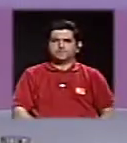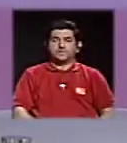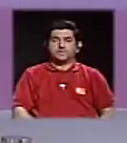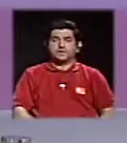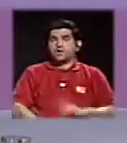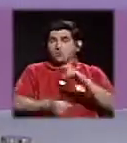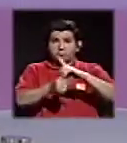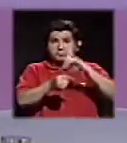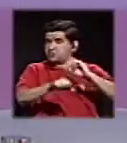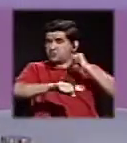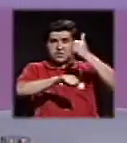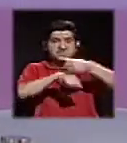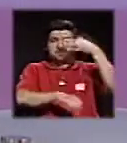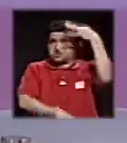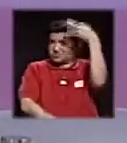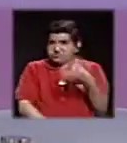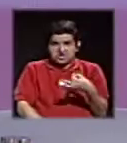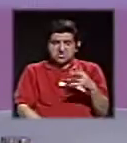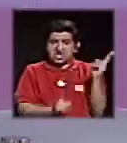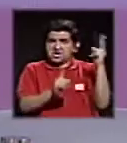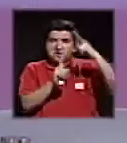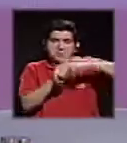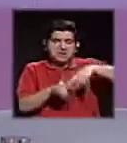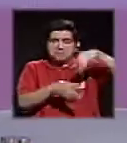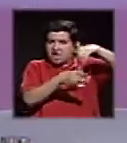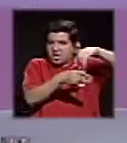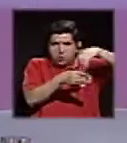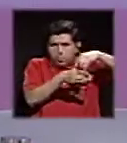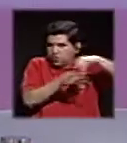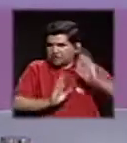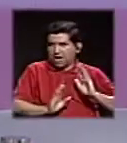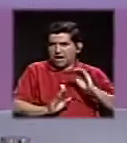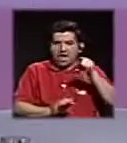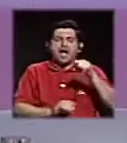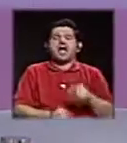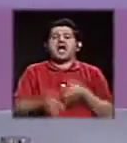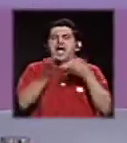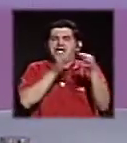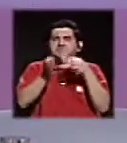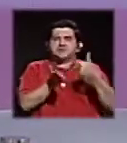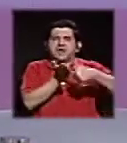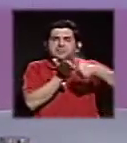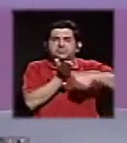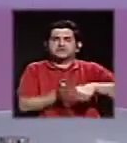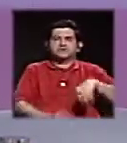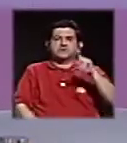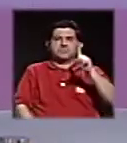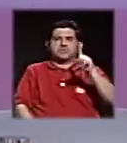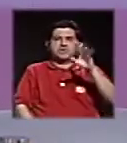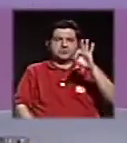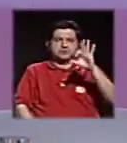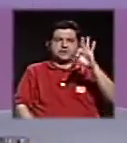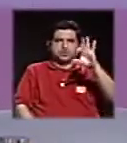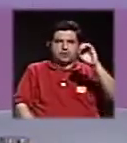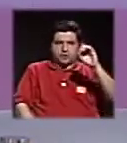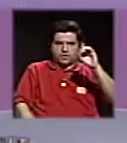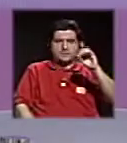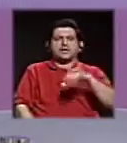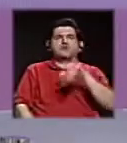legislador no estableció el criterio para aplicar esa cuota eso explicó por qué la elección de 1009 de